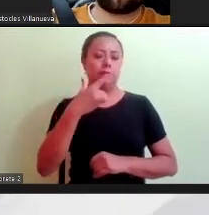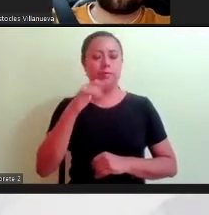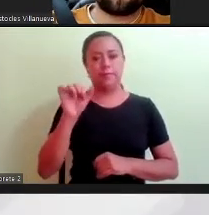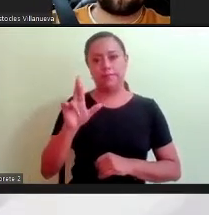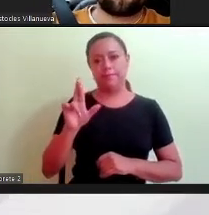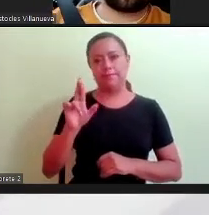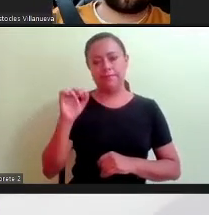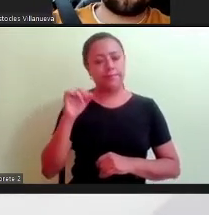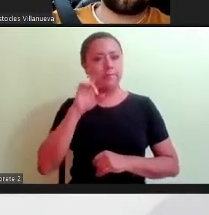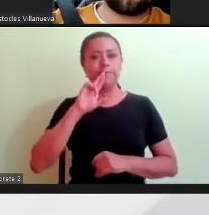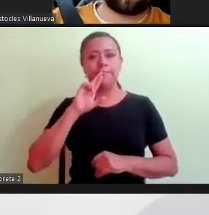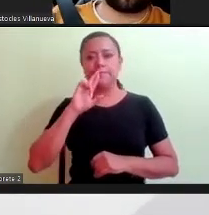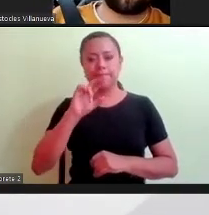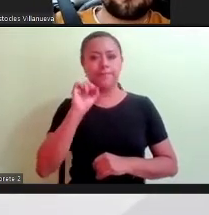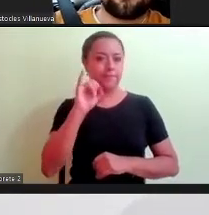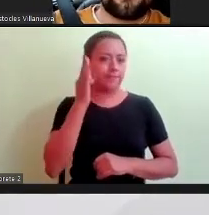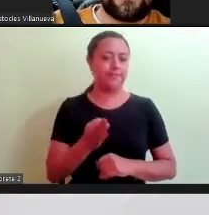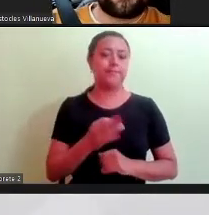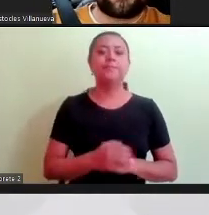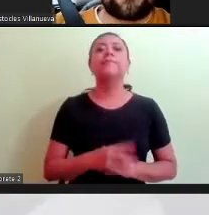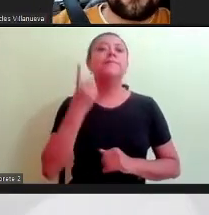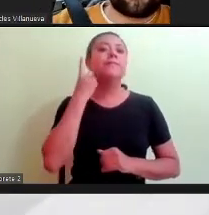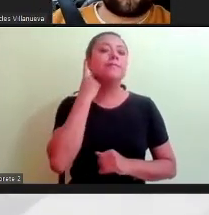Villanueva Ramos.